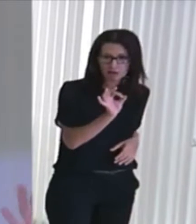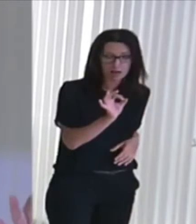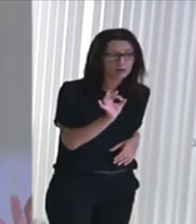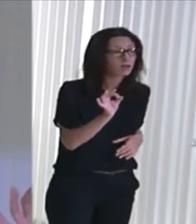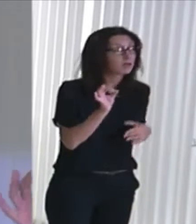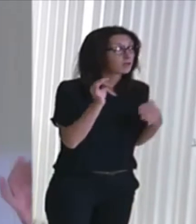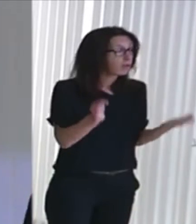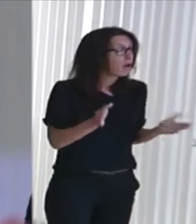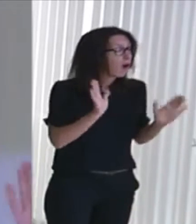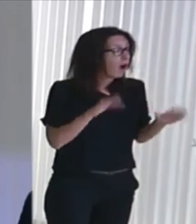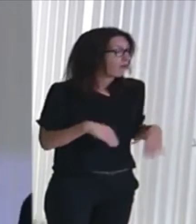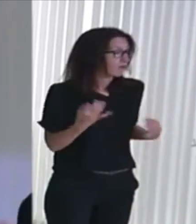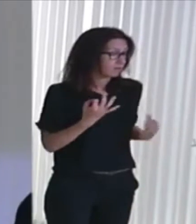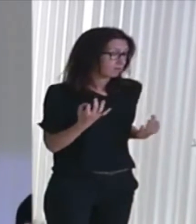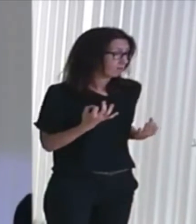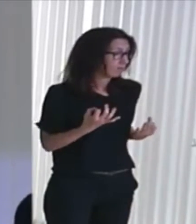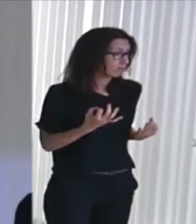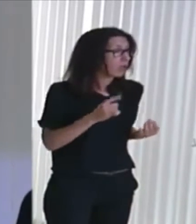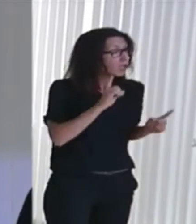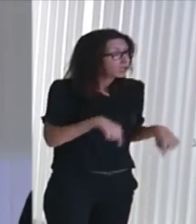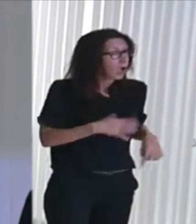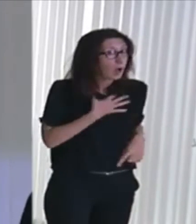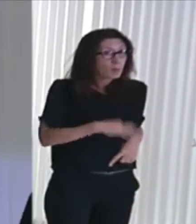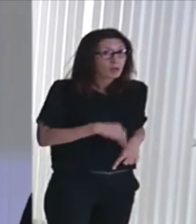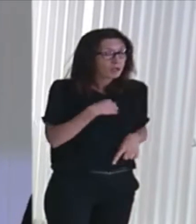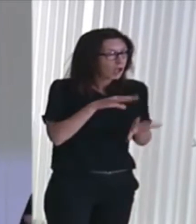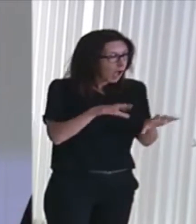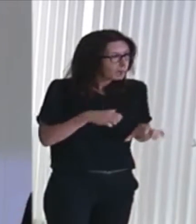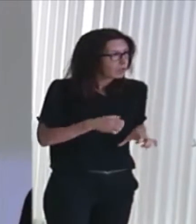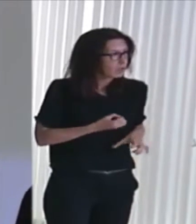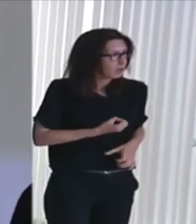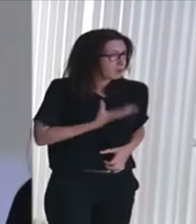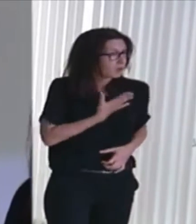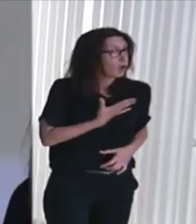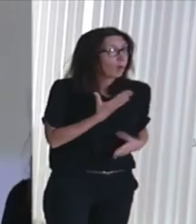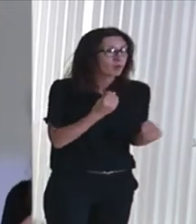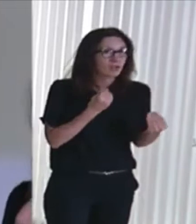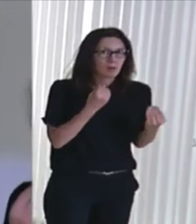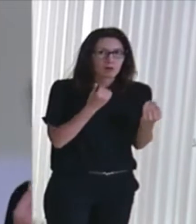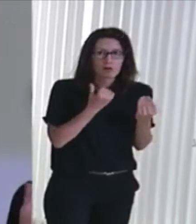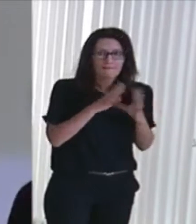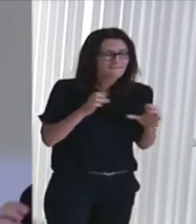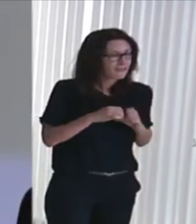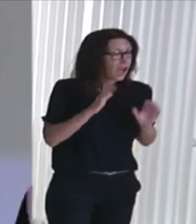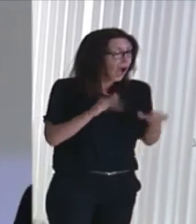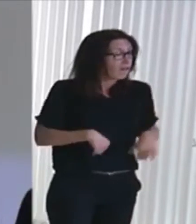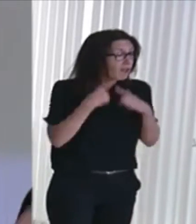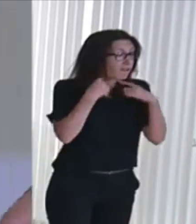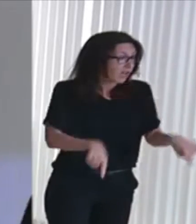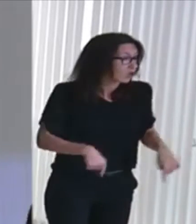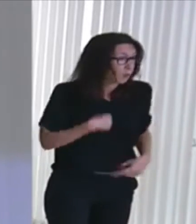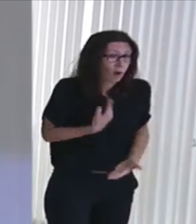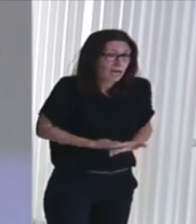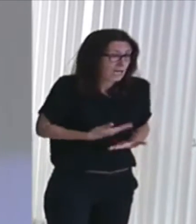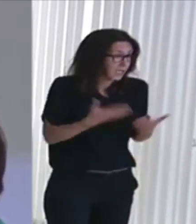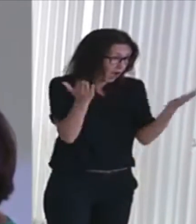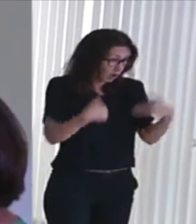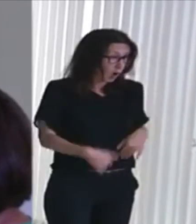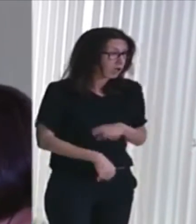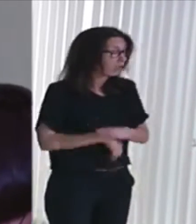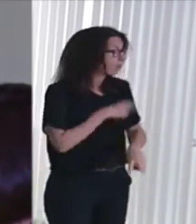y que al final eso no... Pero también puedes emprender con mucha pasión y mucha alegría y fracasar, o sea, que nadie te asegura nada. Sí, he